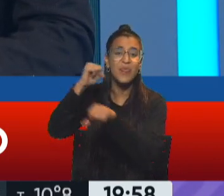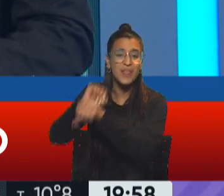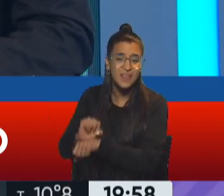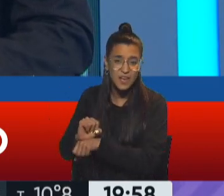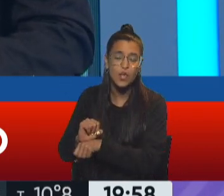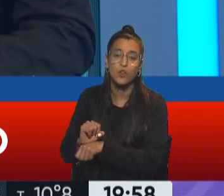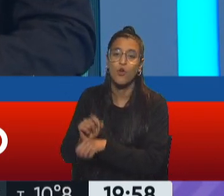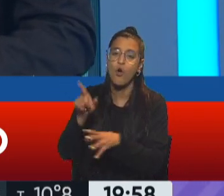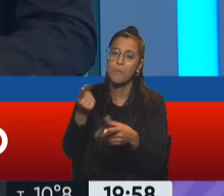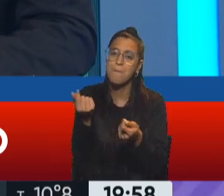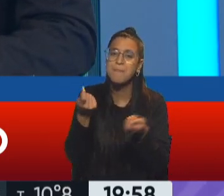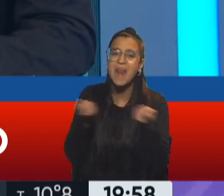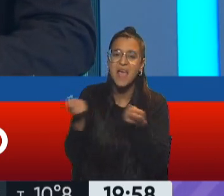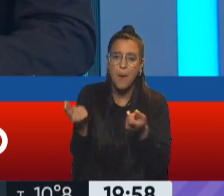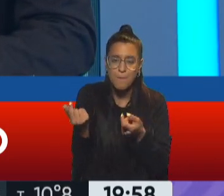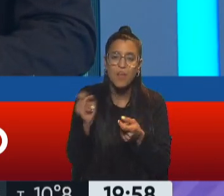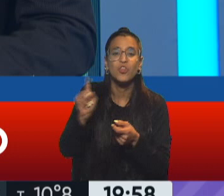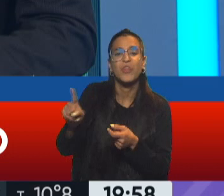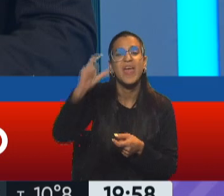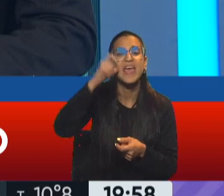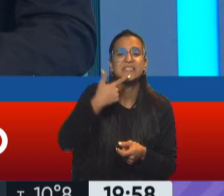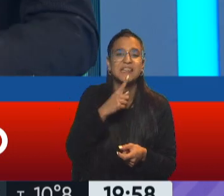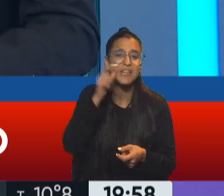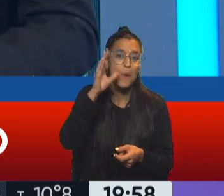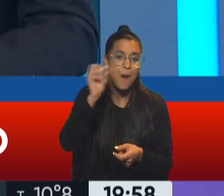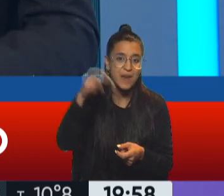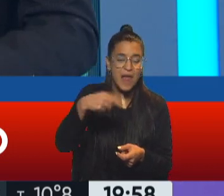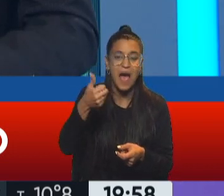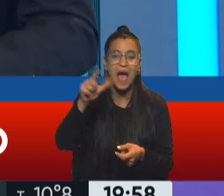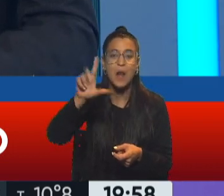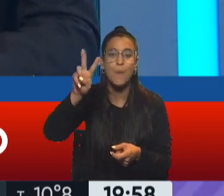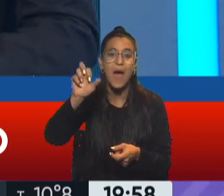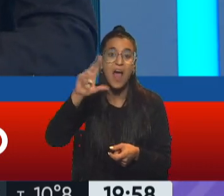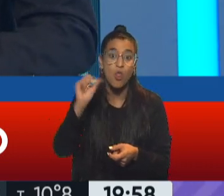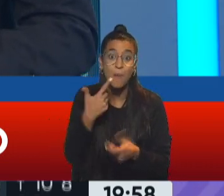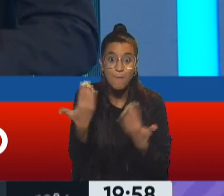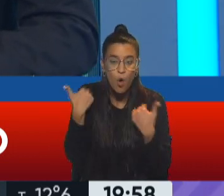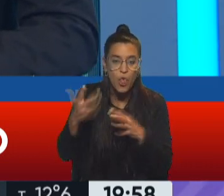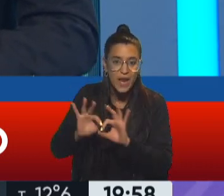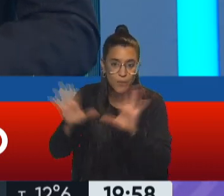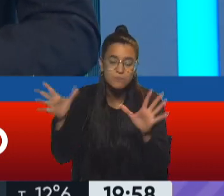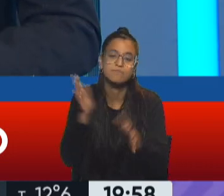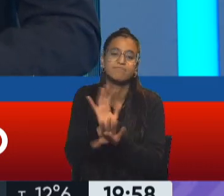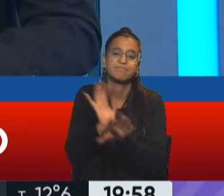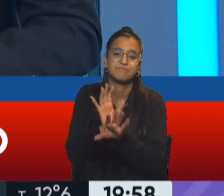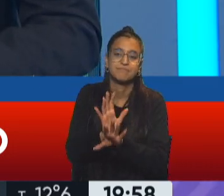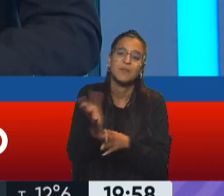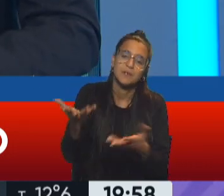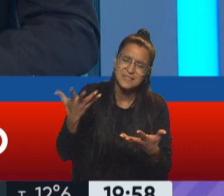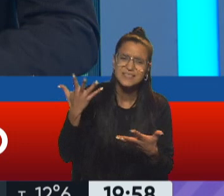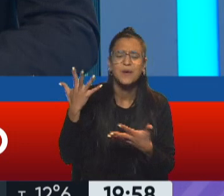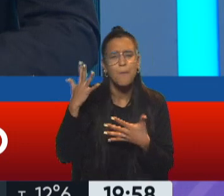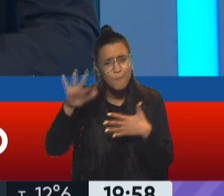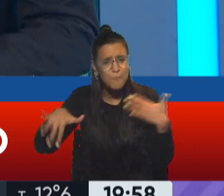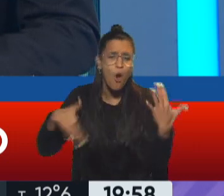un testaferro de Esteban Alvarado y que para conseguir su libertad aceptó esta figura polémica, muy